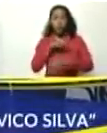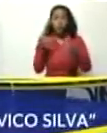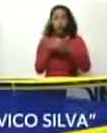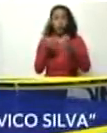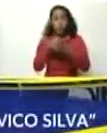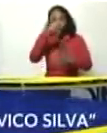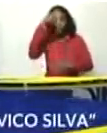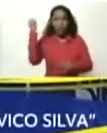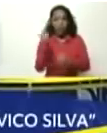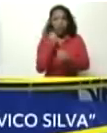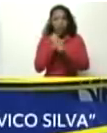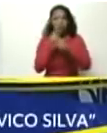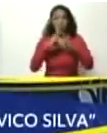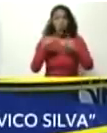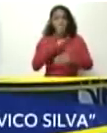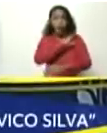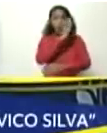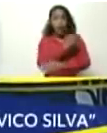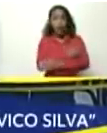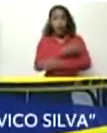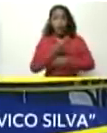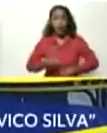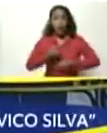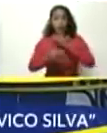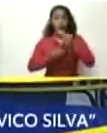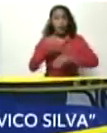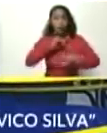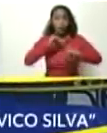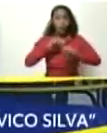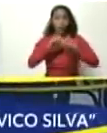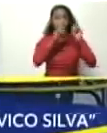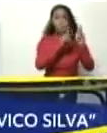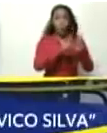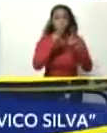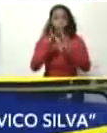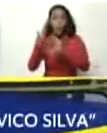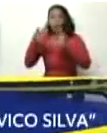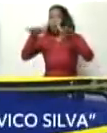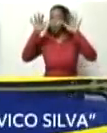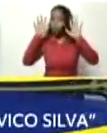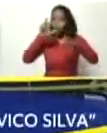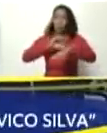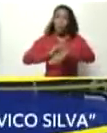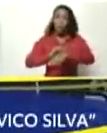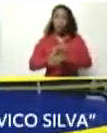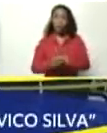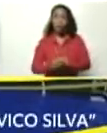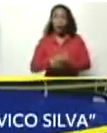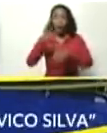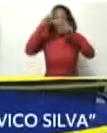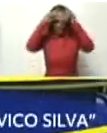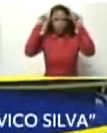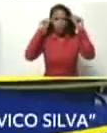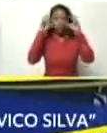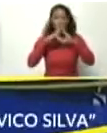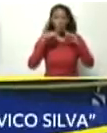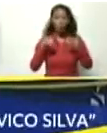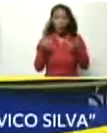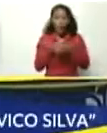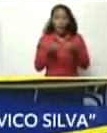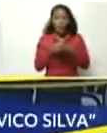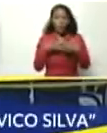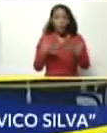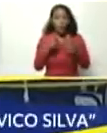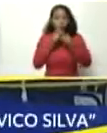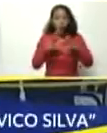de trabajo, toda la fuerza que se da del movimiento organizado, por supuesto, con nuestros médicos, enfermeras, todo el equipo que